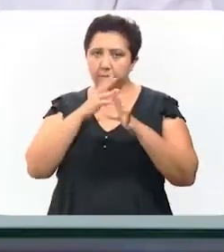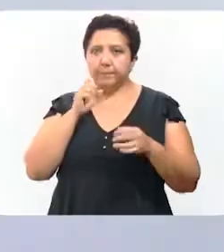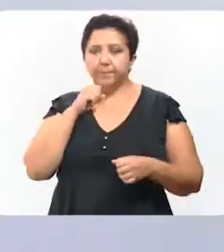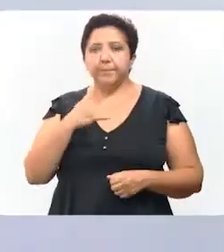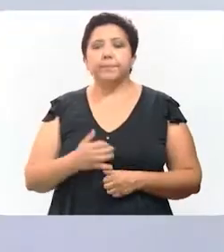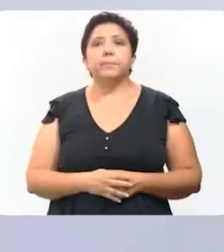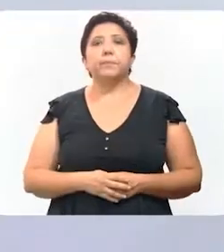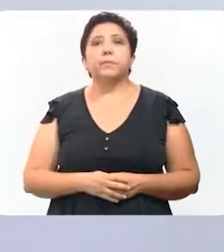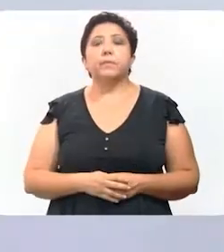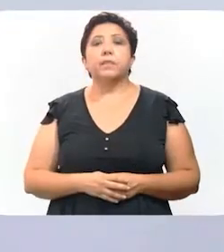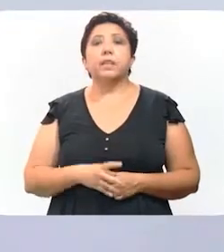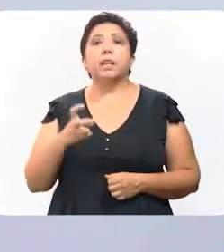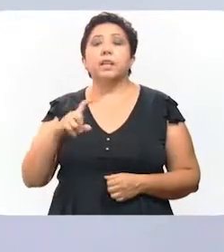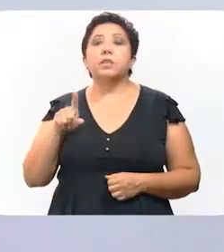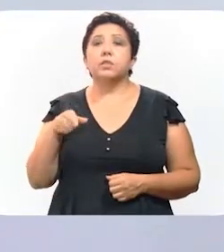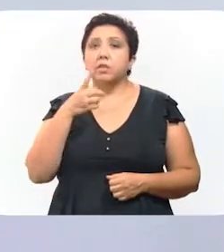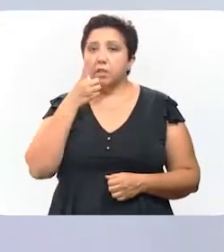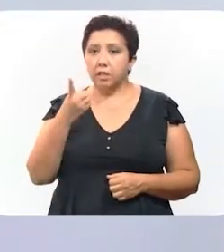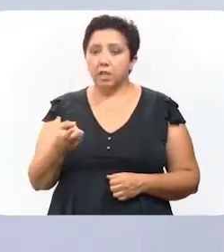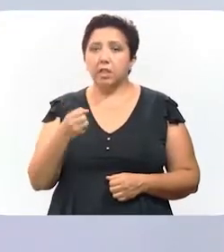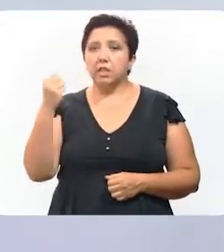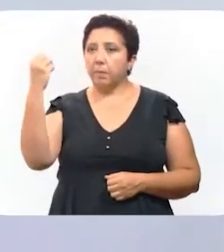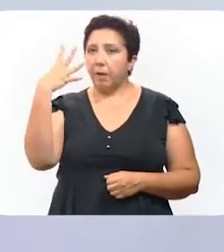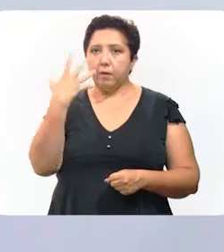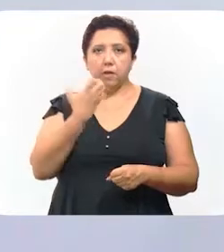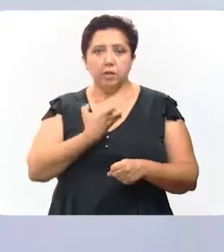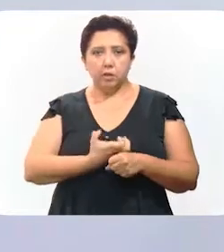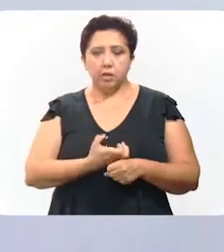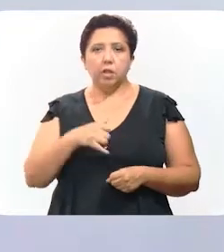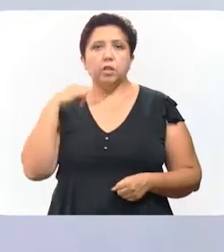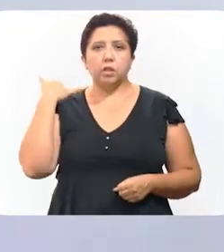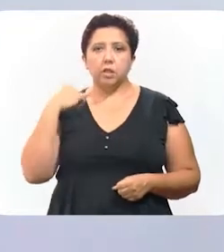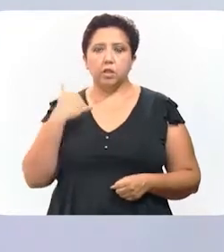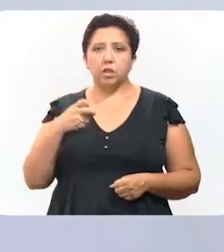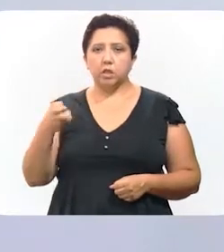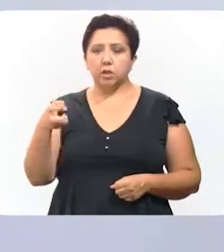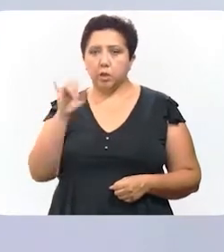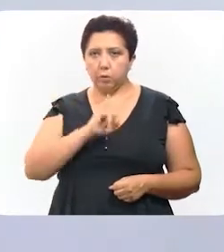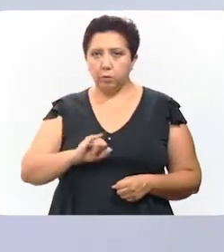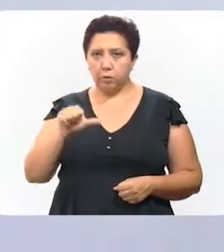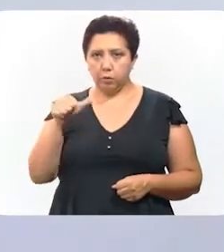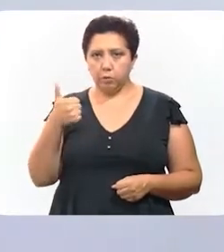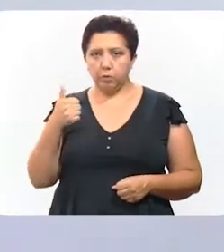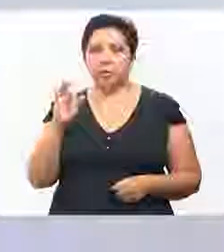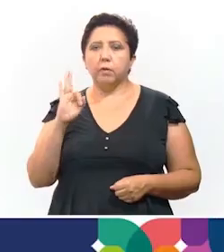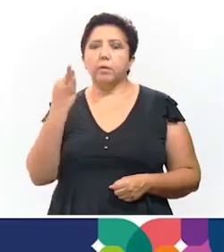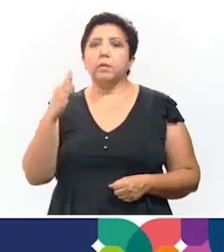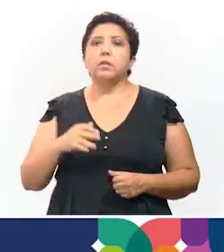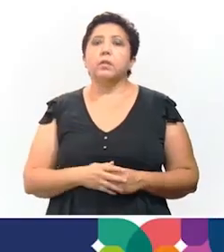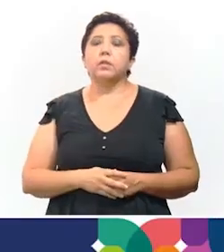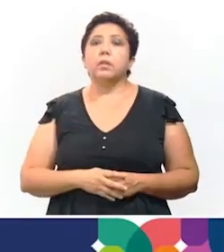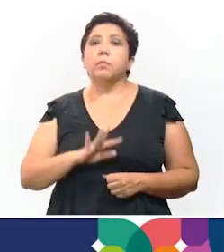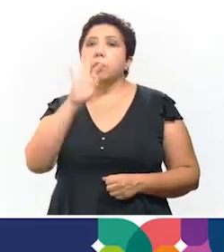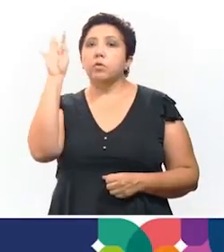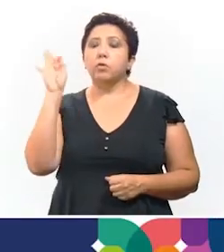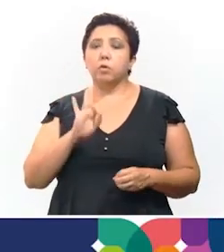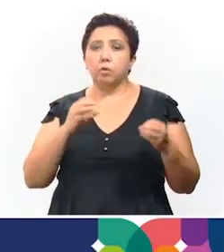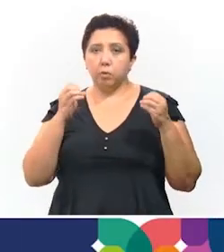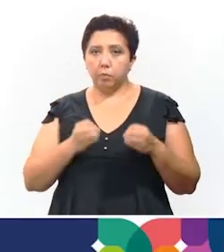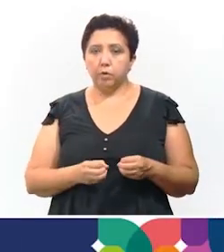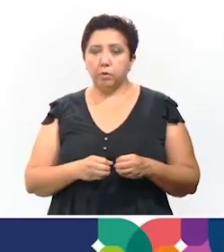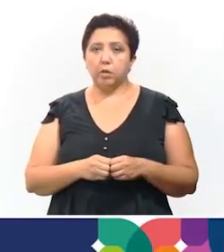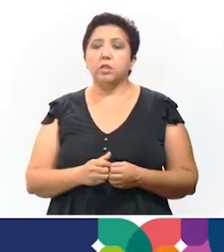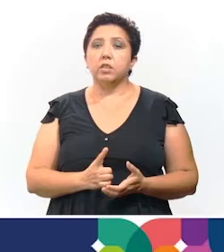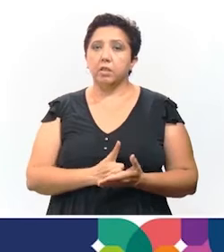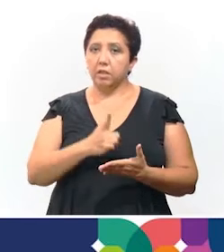secretario. Estos son los indicadores del semáforo estatal de Yucatán este jueves 11 de febrero. El porcentaje de ocupación